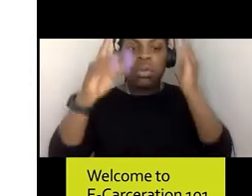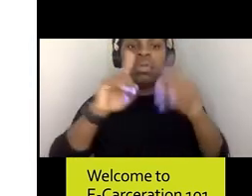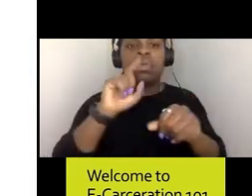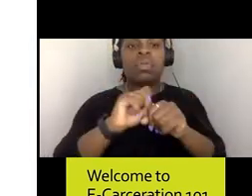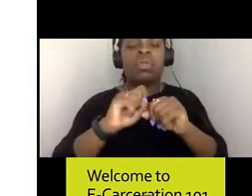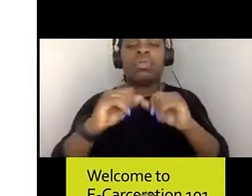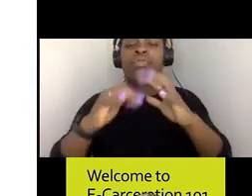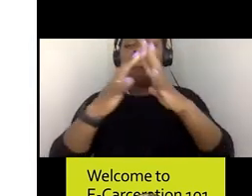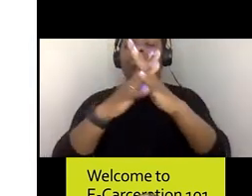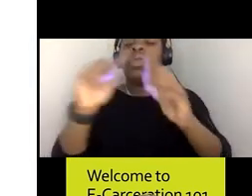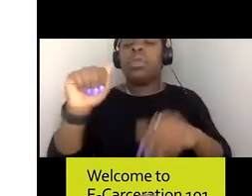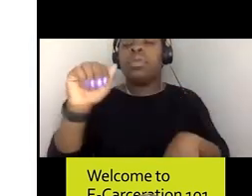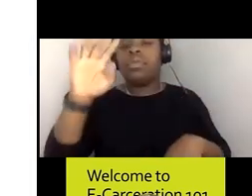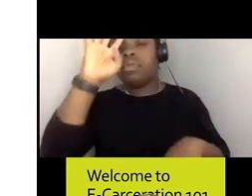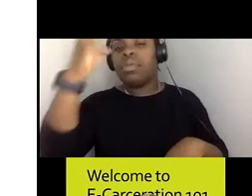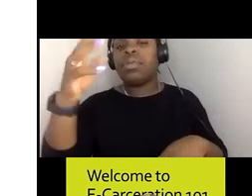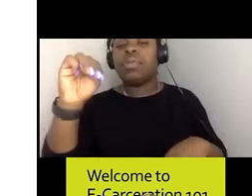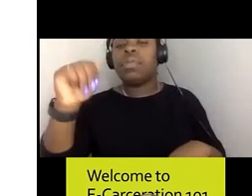Unidos